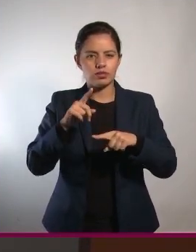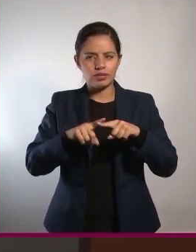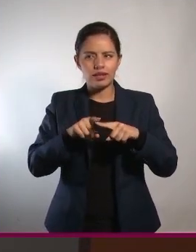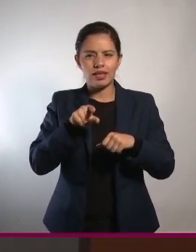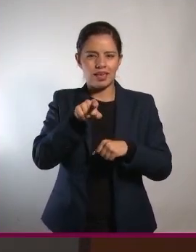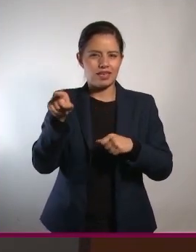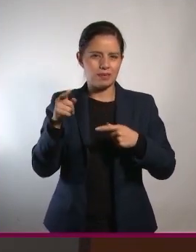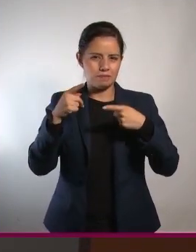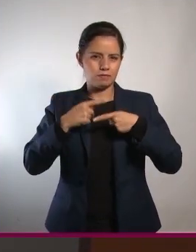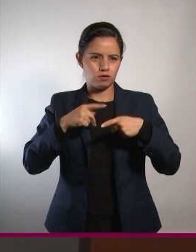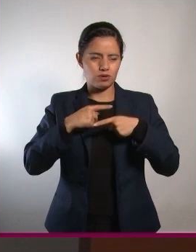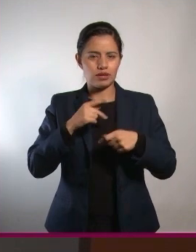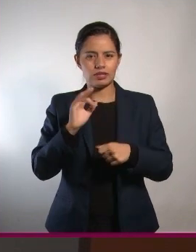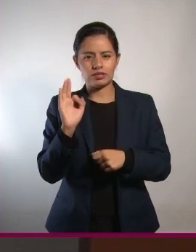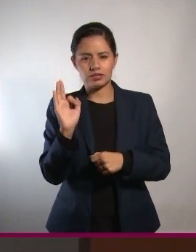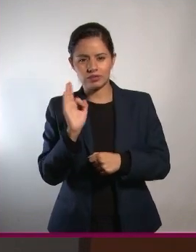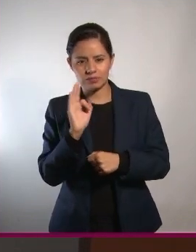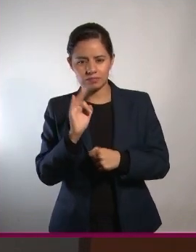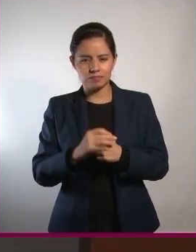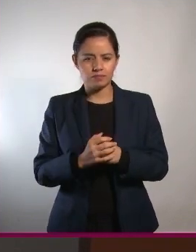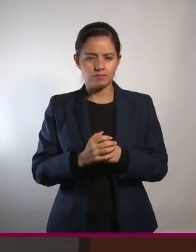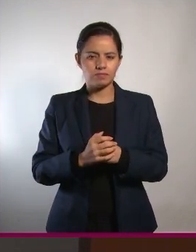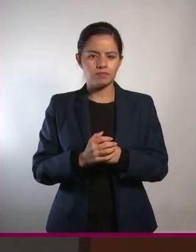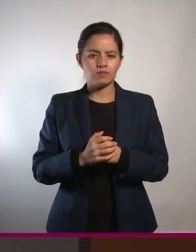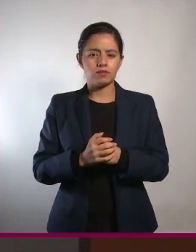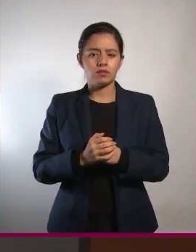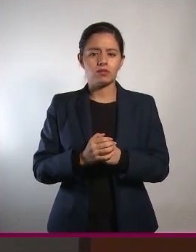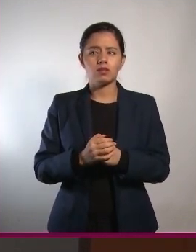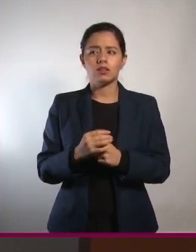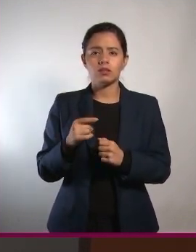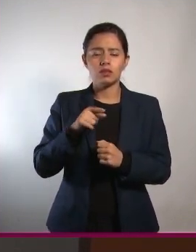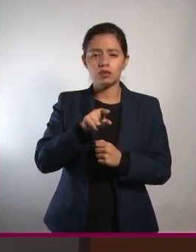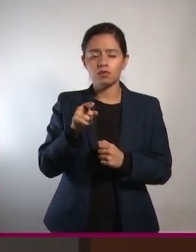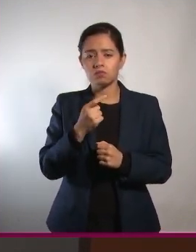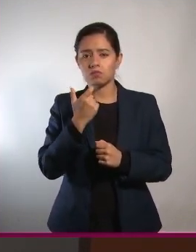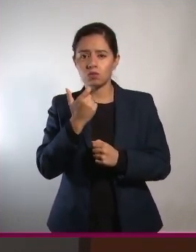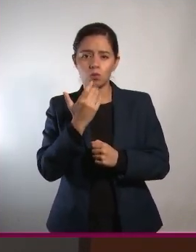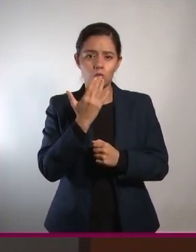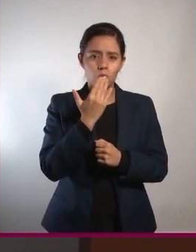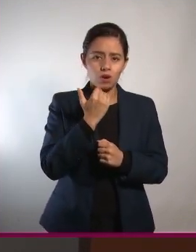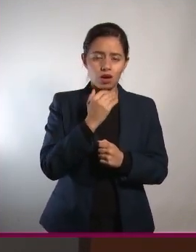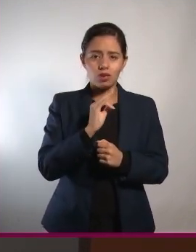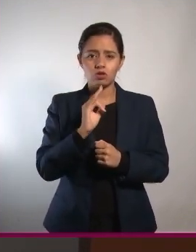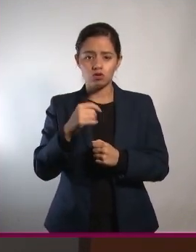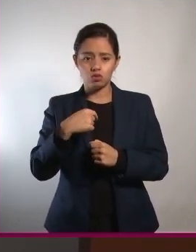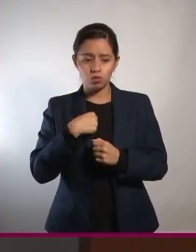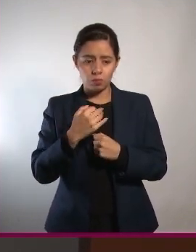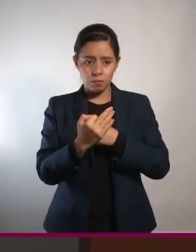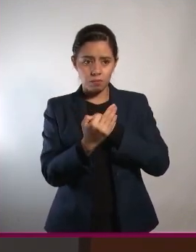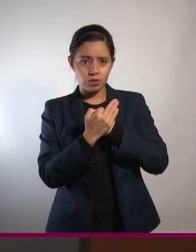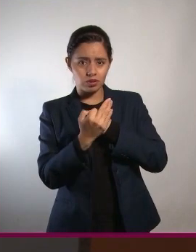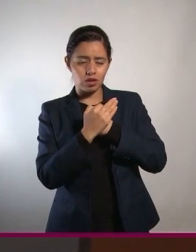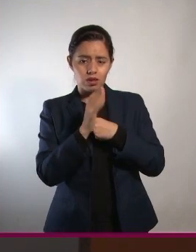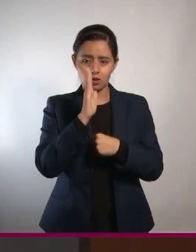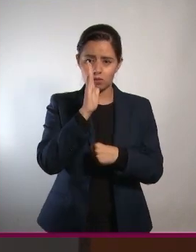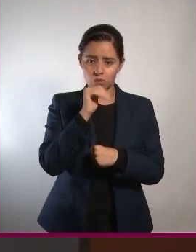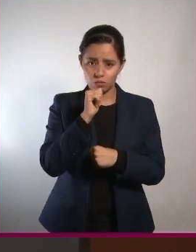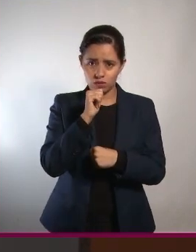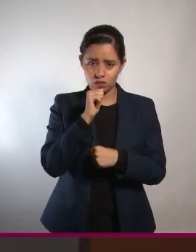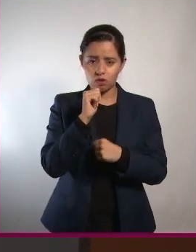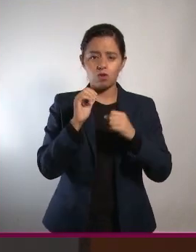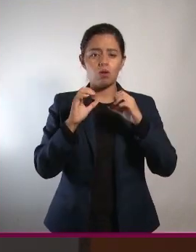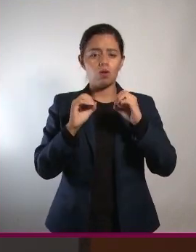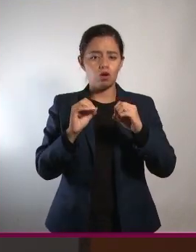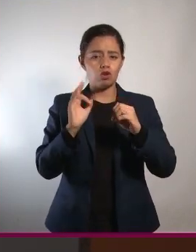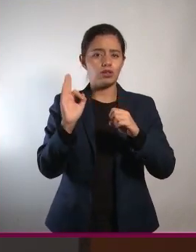y económicas que impiden seguir algunas de las recomendaciones para evitar el contagio o que no tienen los recursos para atender